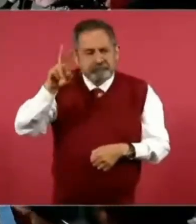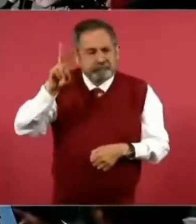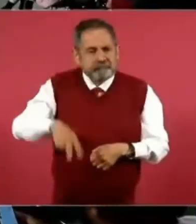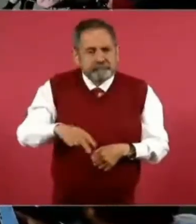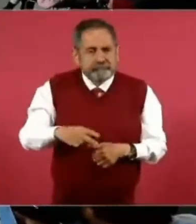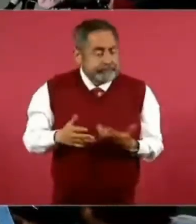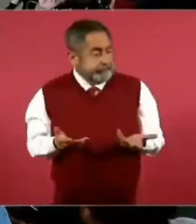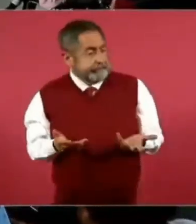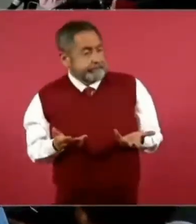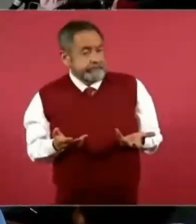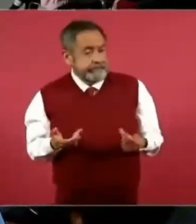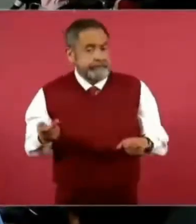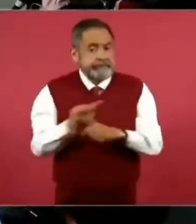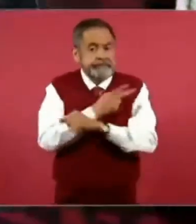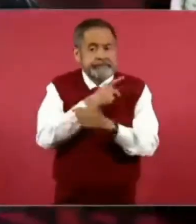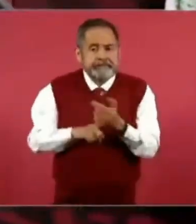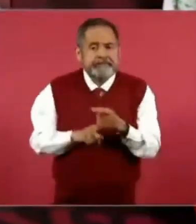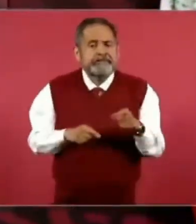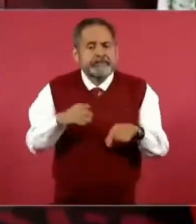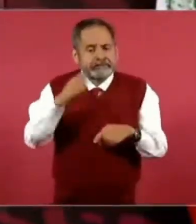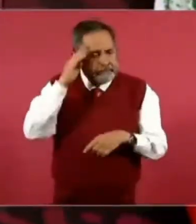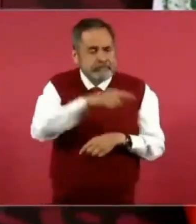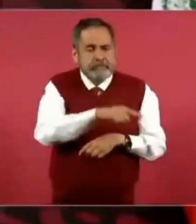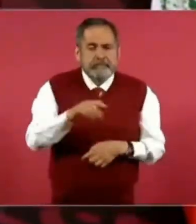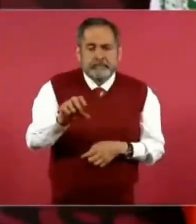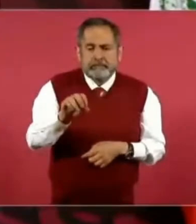Entonces, ¿qué pasó con este señor Odebrecht?